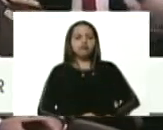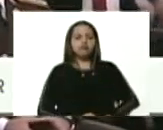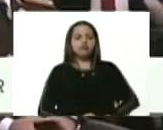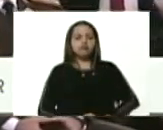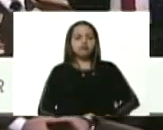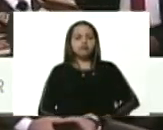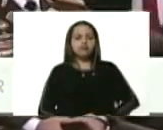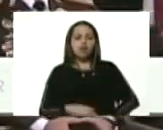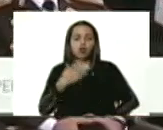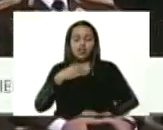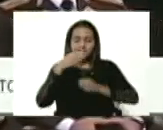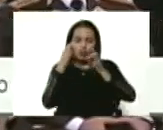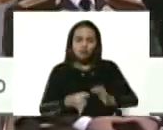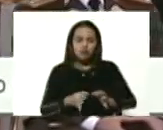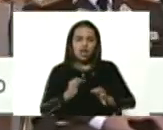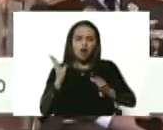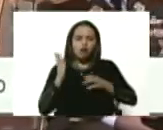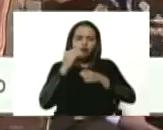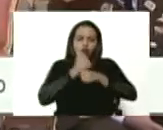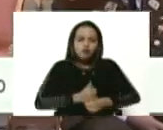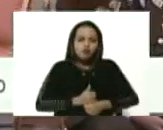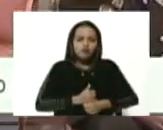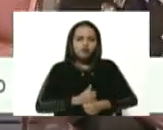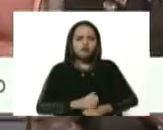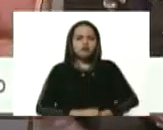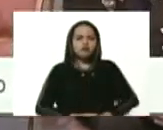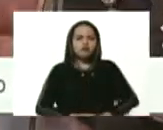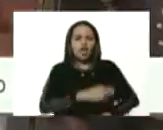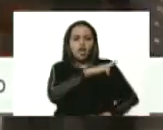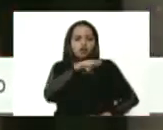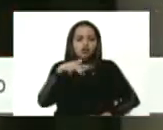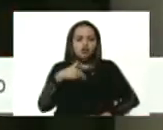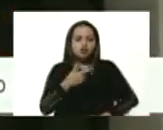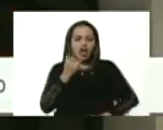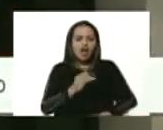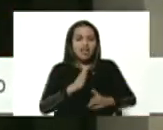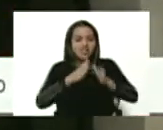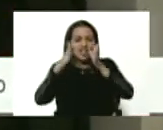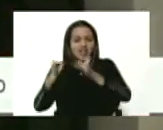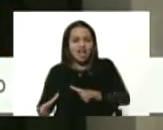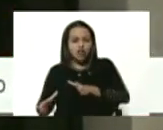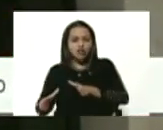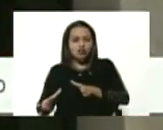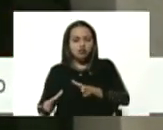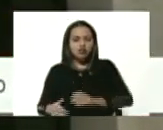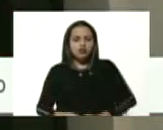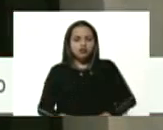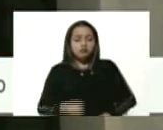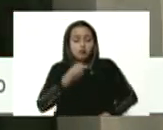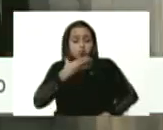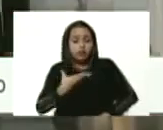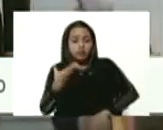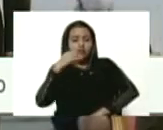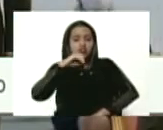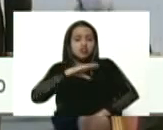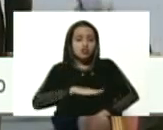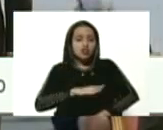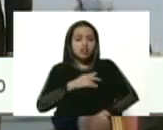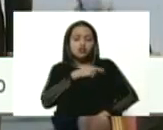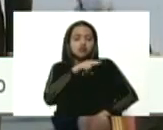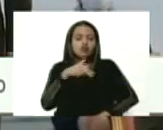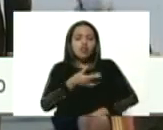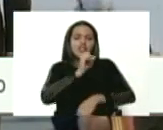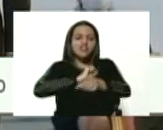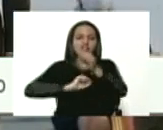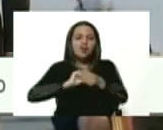con la seguridad y la confianza de que estamos del lado correcto de la historia y estamos defendiendo